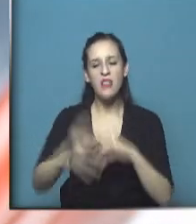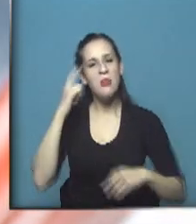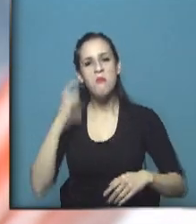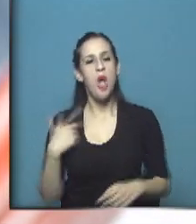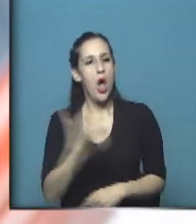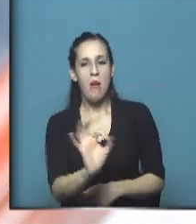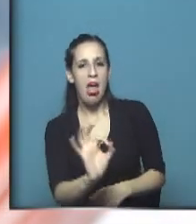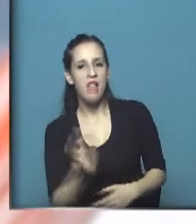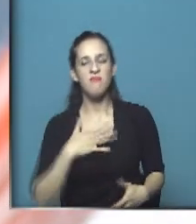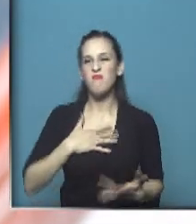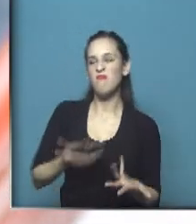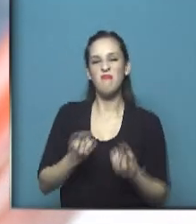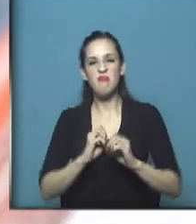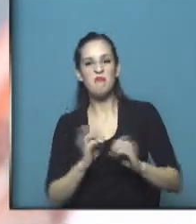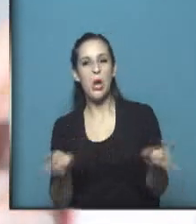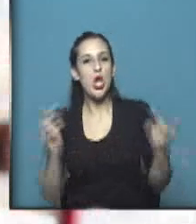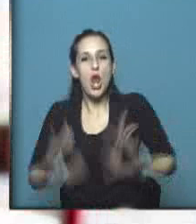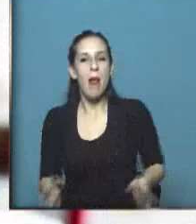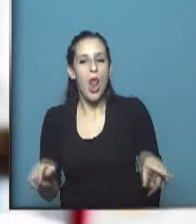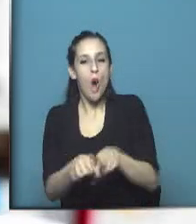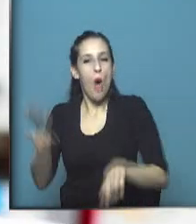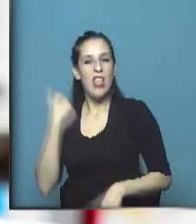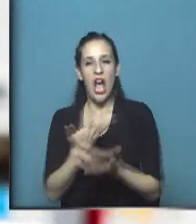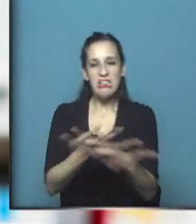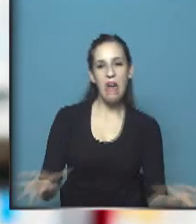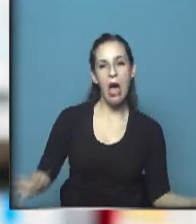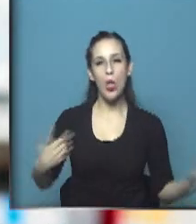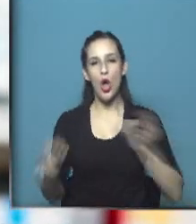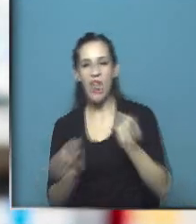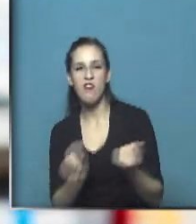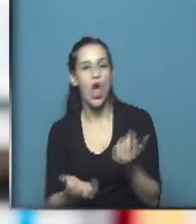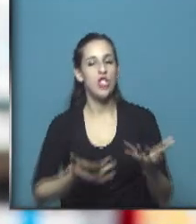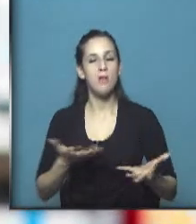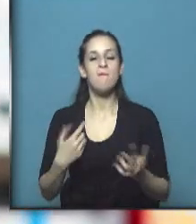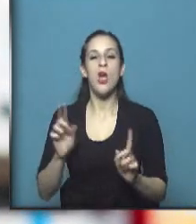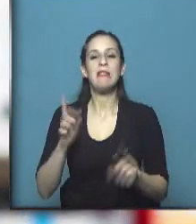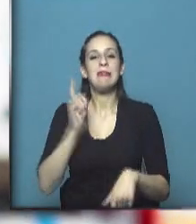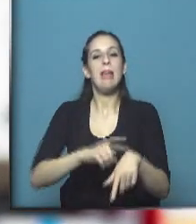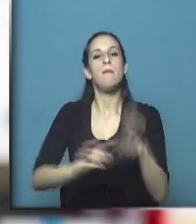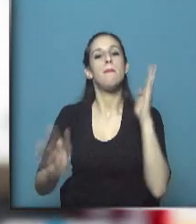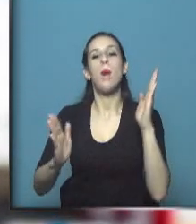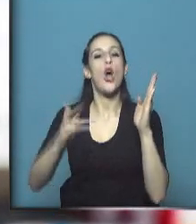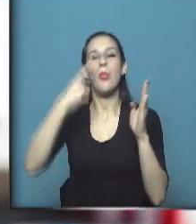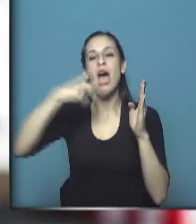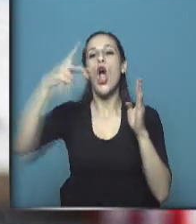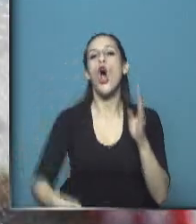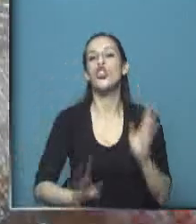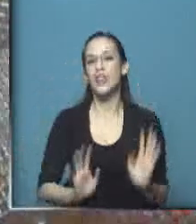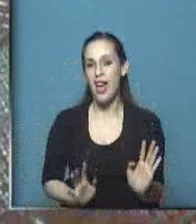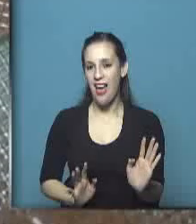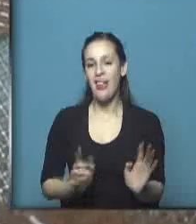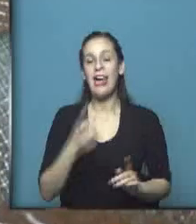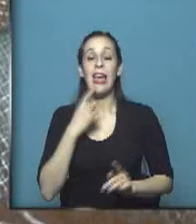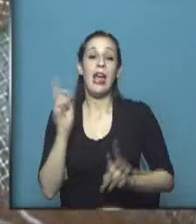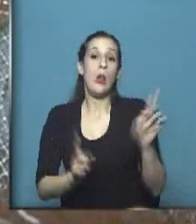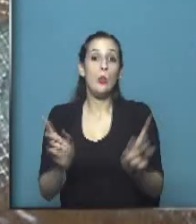sea, se cae ese efecto con el tiempo, ¿no? Como que en general la gente no lo usa crónicamente sin interrupciones. Porque es costoso, porque uno